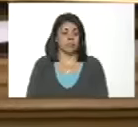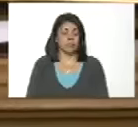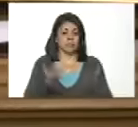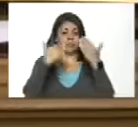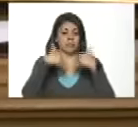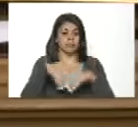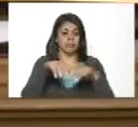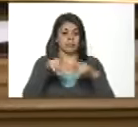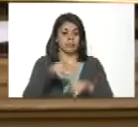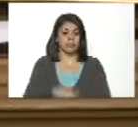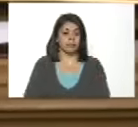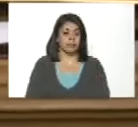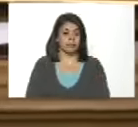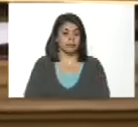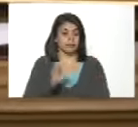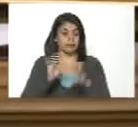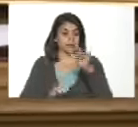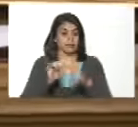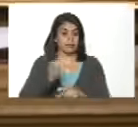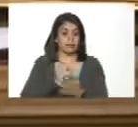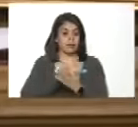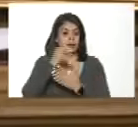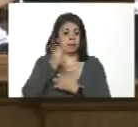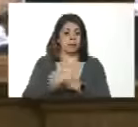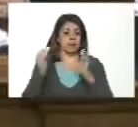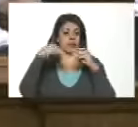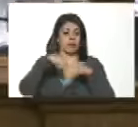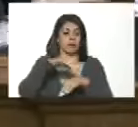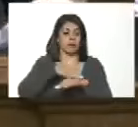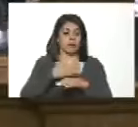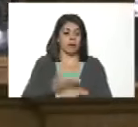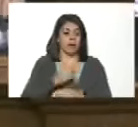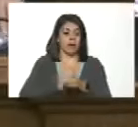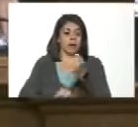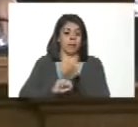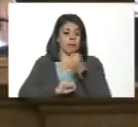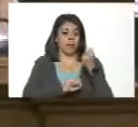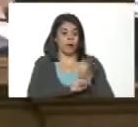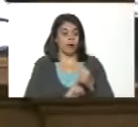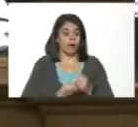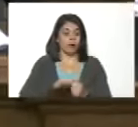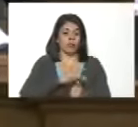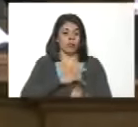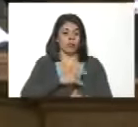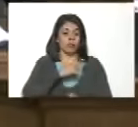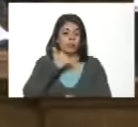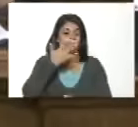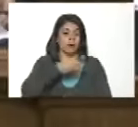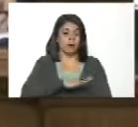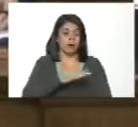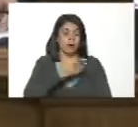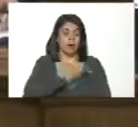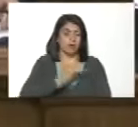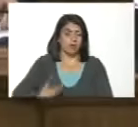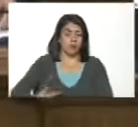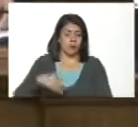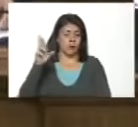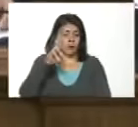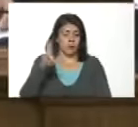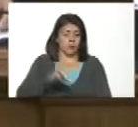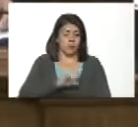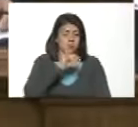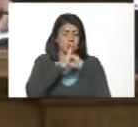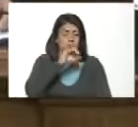Siguiente punto del orden del día, ciudadana secretaria. Proyecto de acuerdo en solidaridad por el sensible fallecimiento del presidente de la